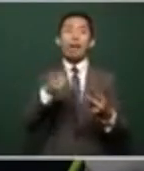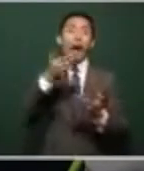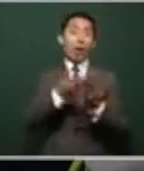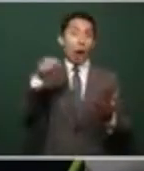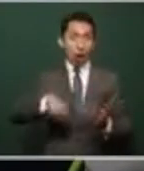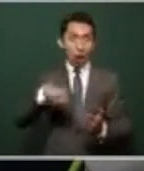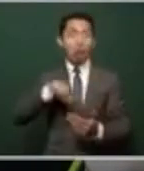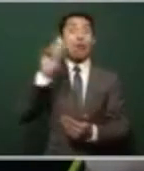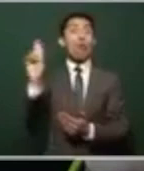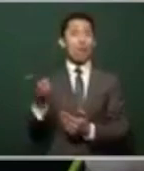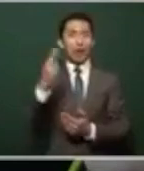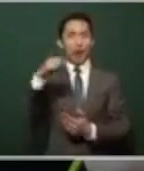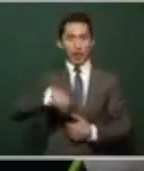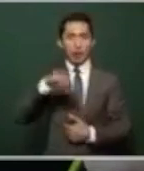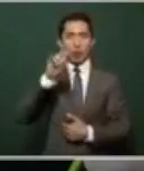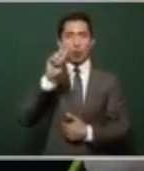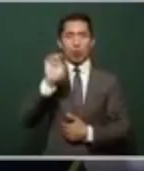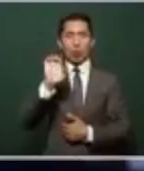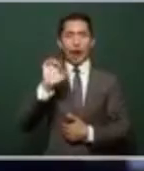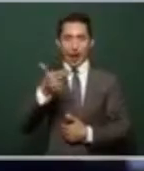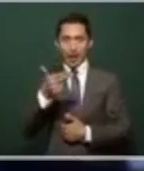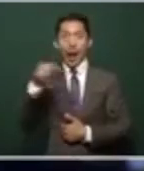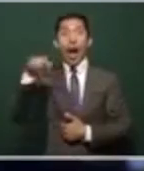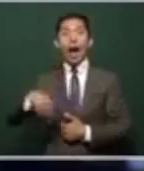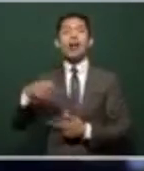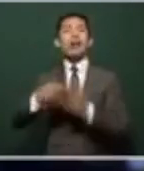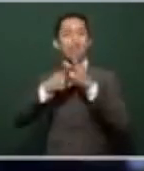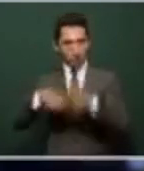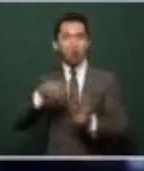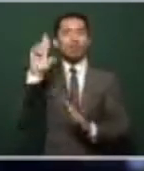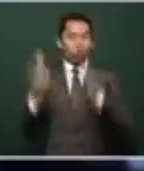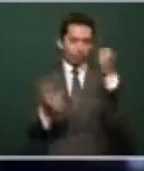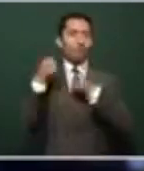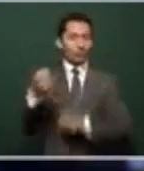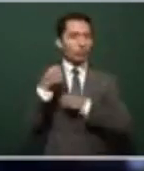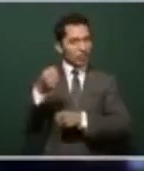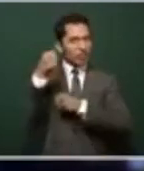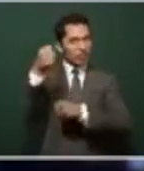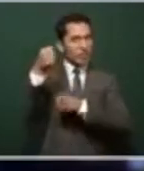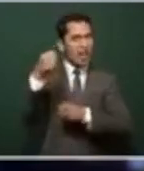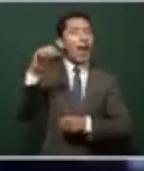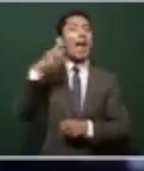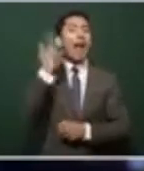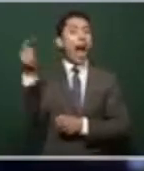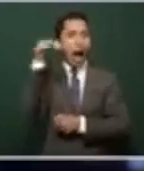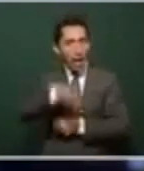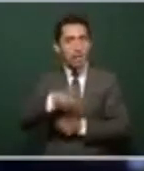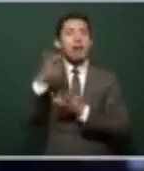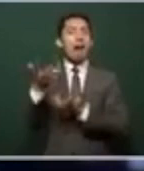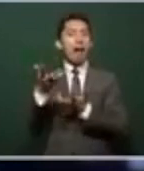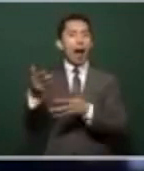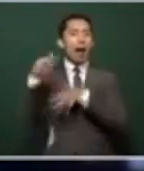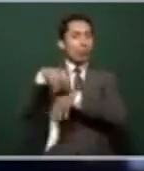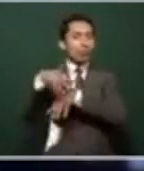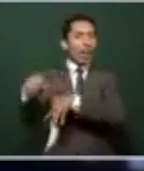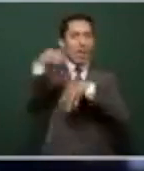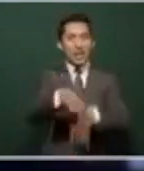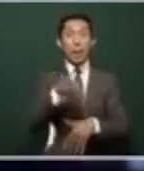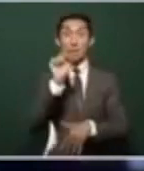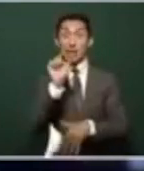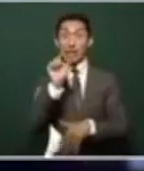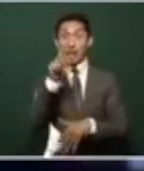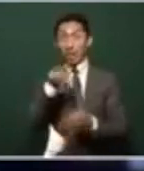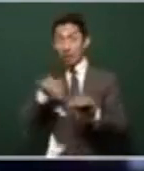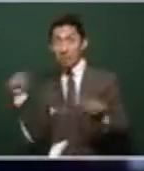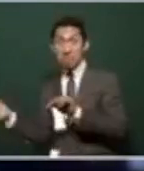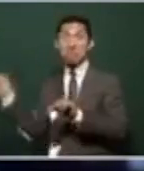Autónoma del Estado de Hidalgo ha iniciado una manifestación, una marcha, tenían pensado llegar hasta este C5 y eran más de 20 kilómetros y